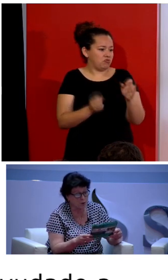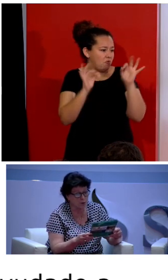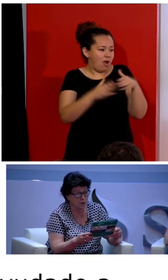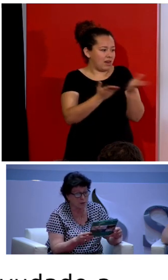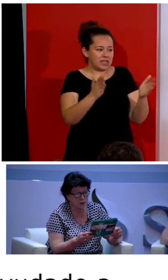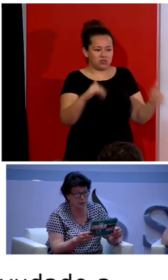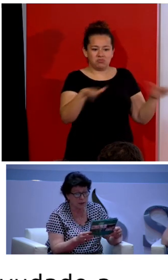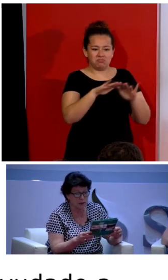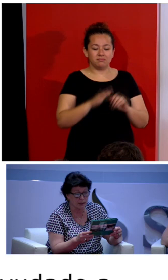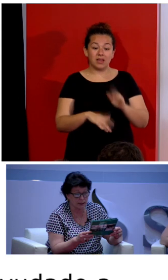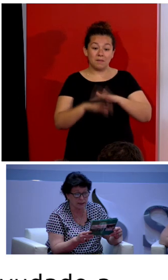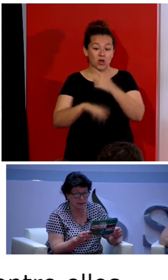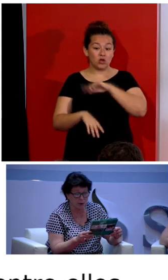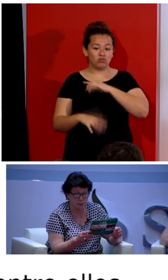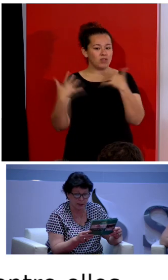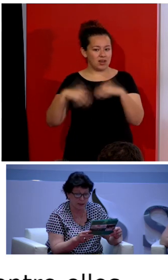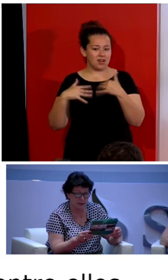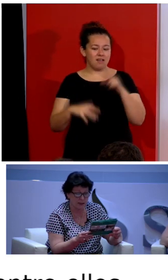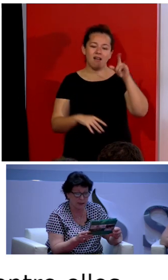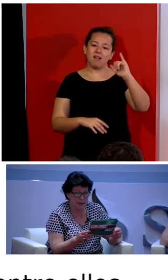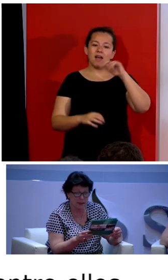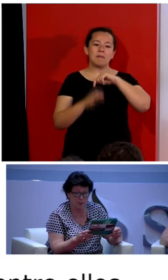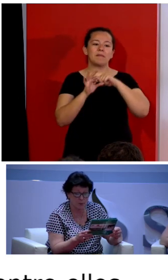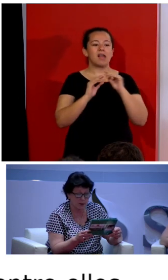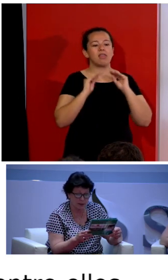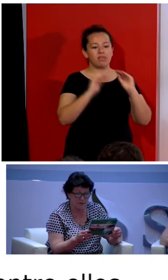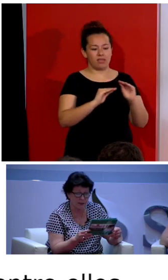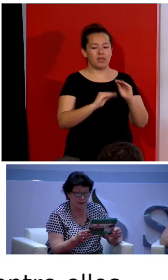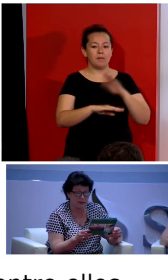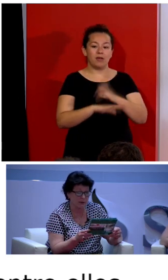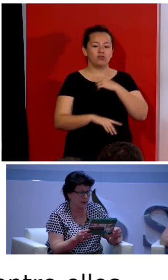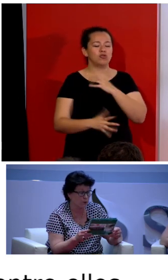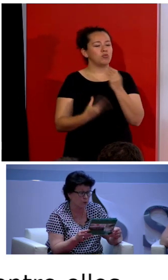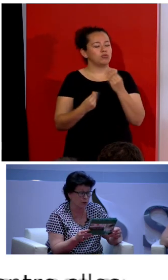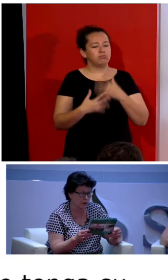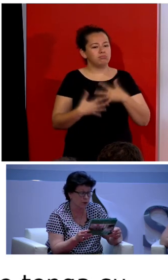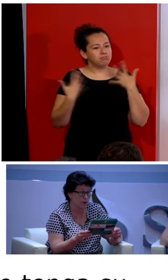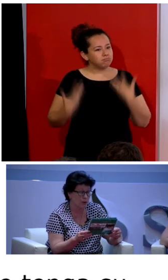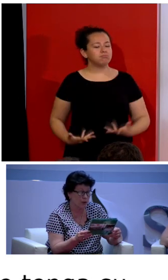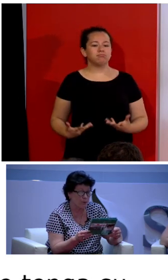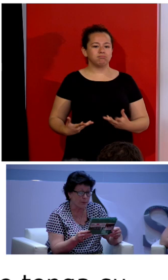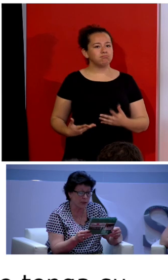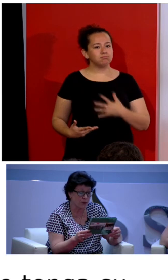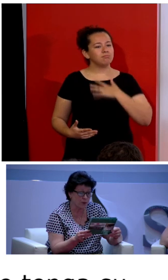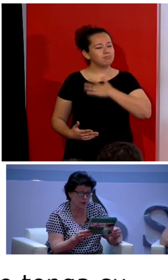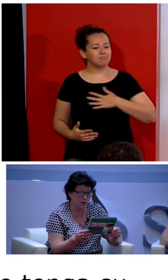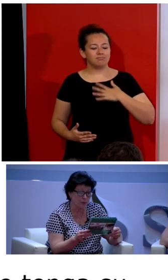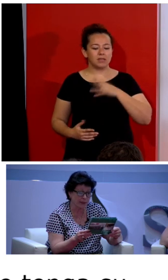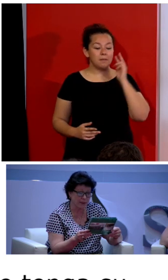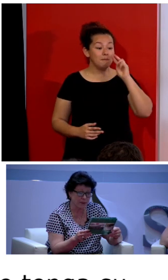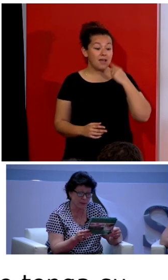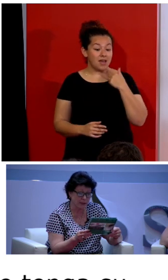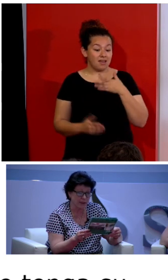Para nosotros ha sido una alegría el que tenga su plaza y es muy gratificante ver que tus hijos van